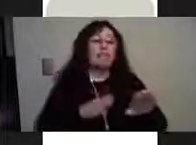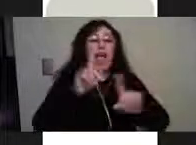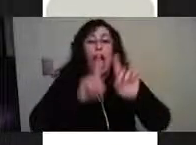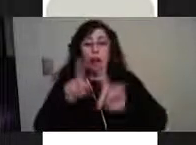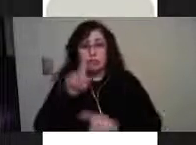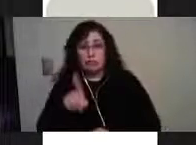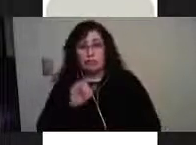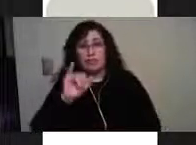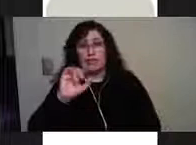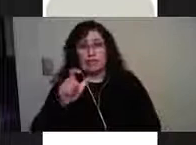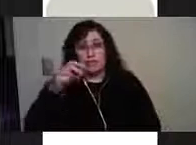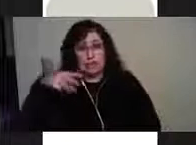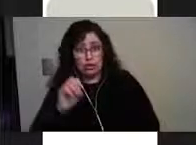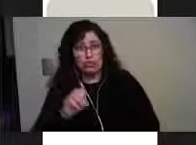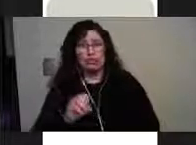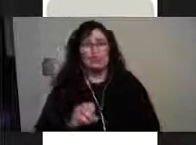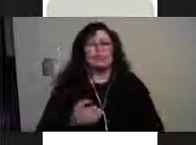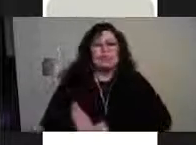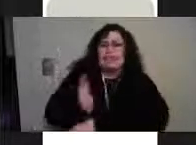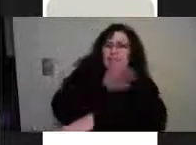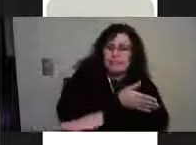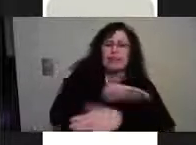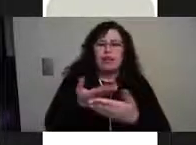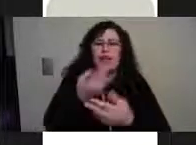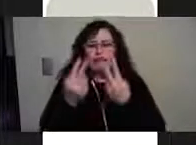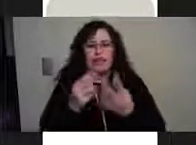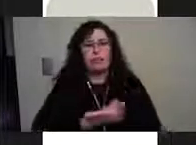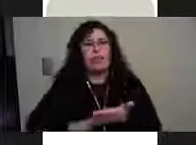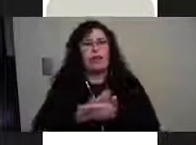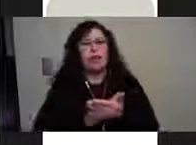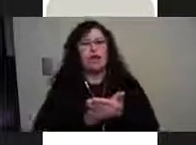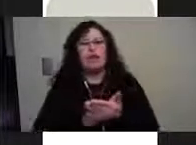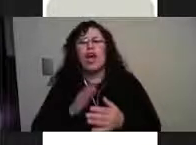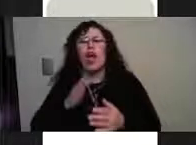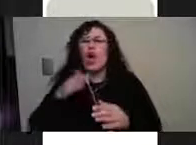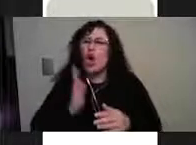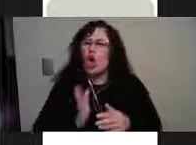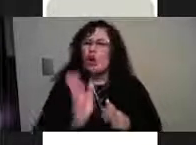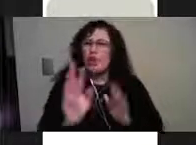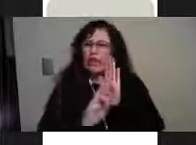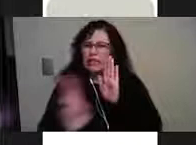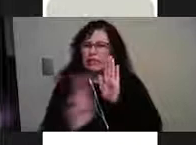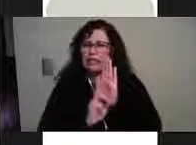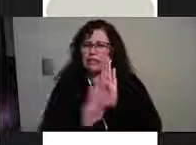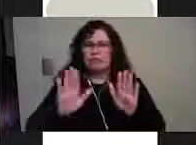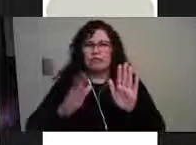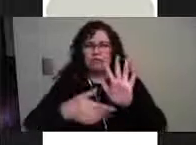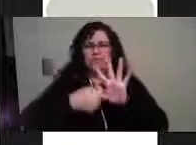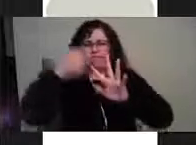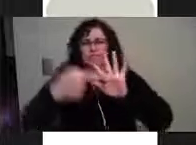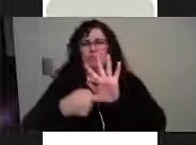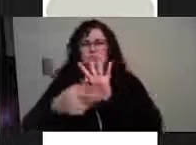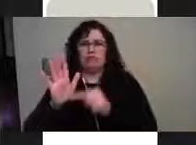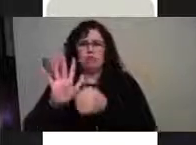parálisis cerebral, ¿ya? Persistencia de reflejos primitivos, como por ejemplo reflejos plantar flexor, reflejo de succión, reflejo